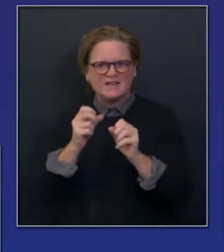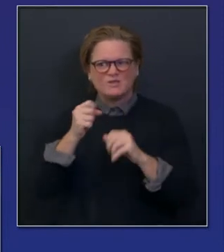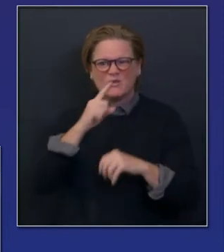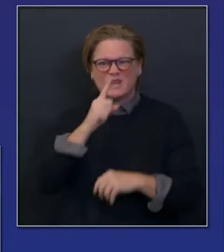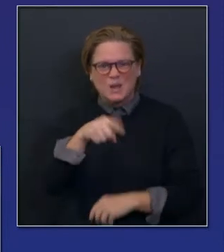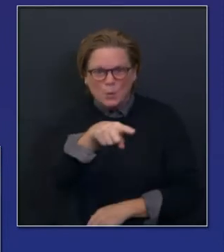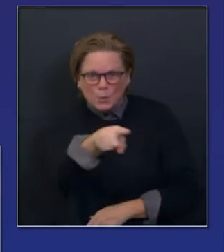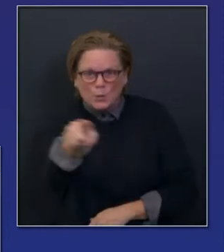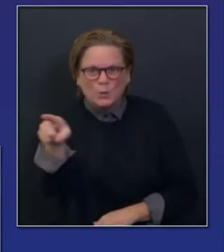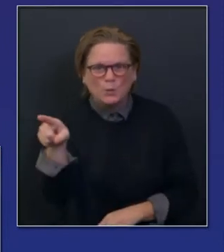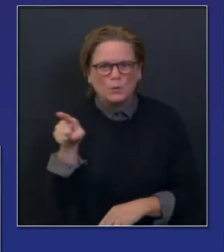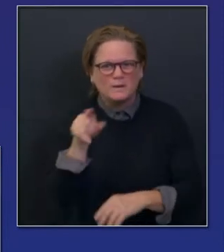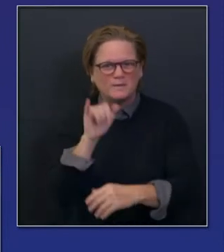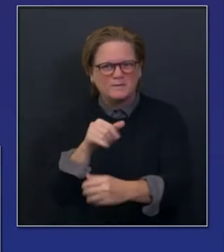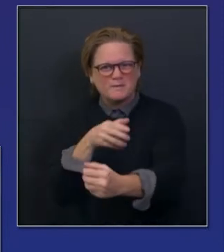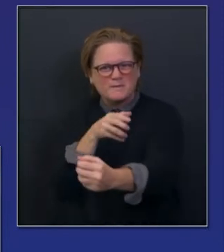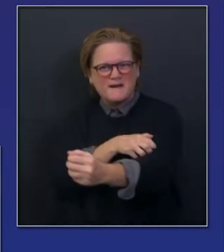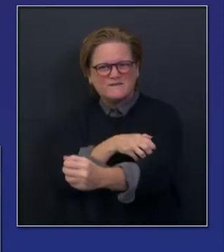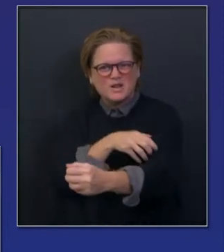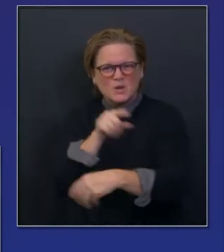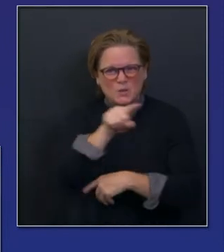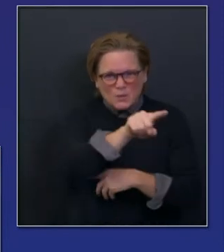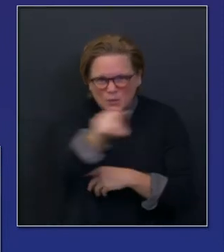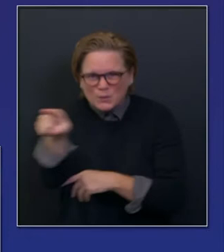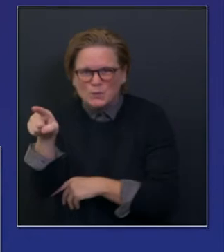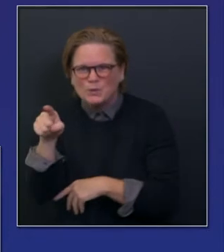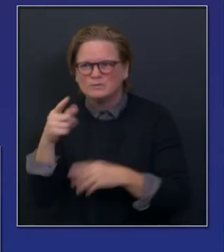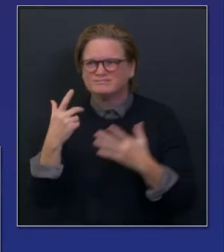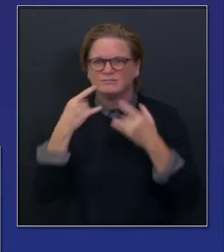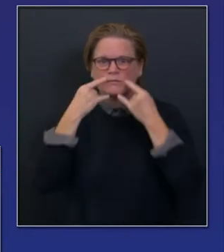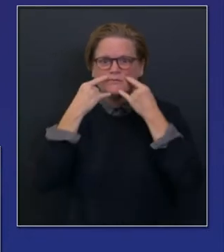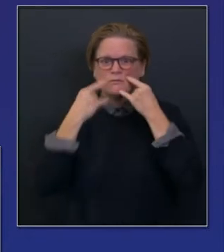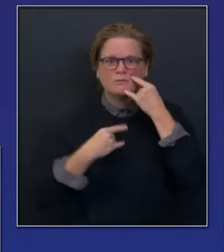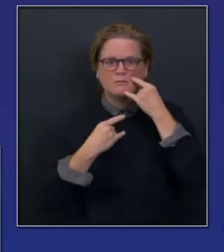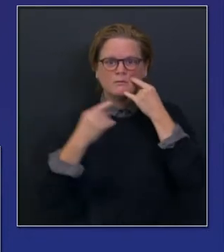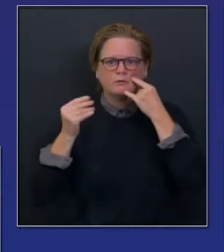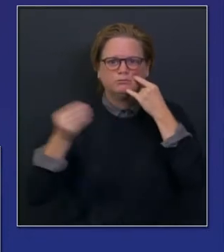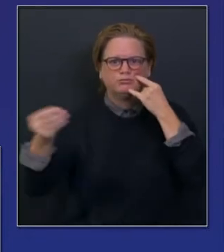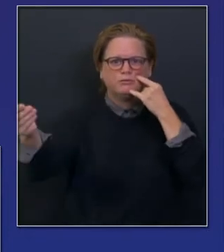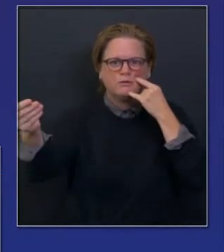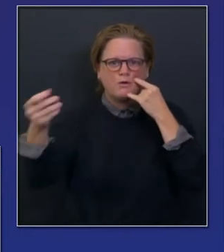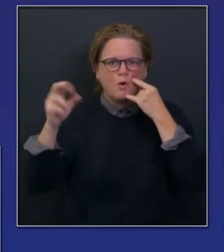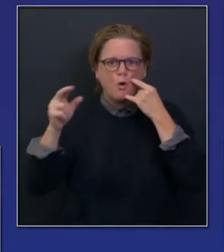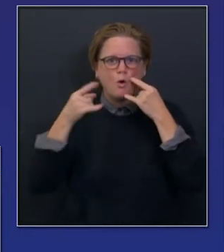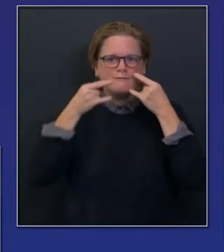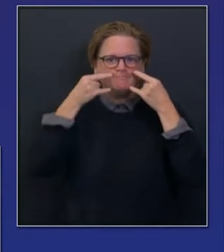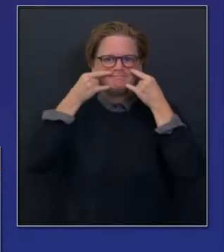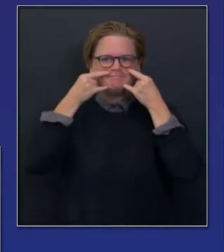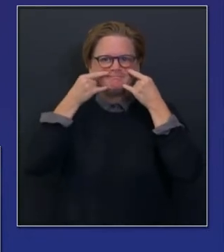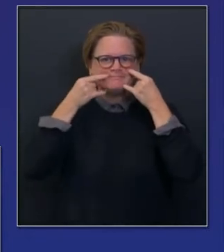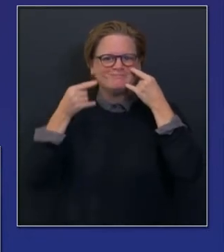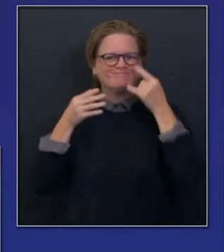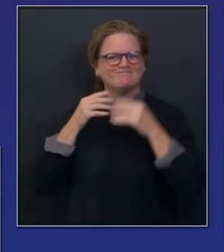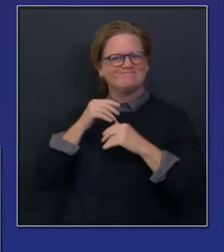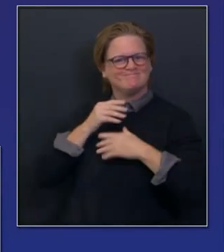pero nos falta mucho trabajo por hacer. Seguimos en el túnel, aunque sí se ve la luz al final.